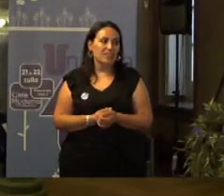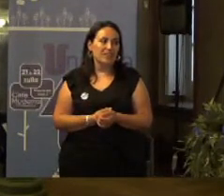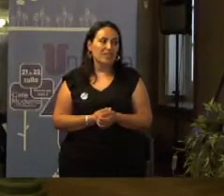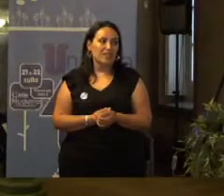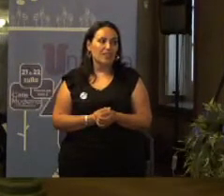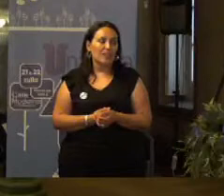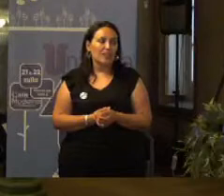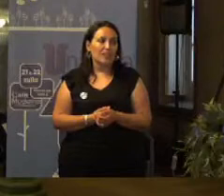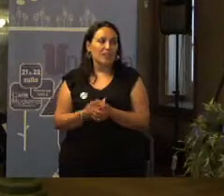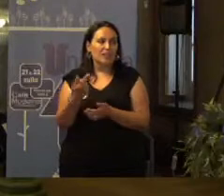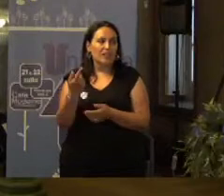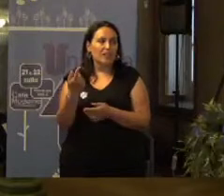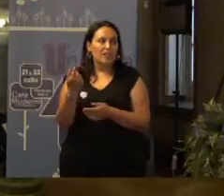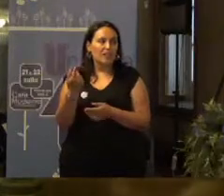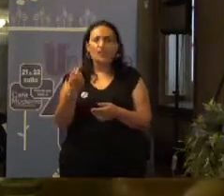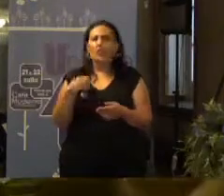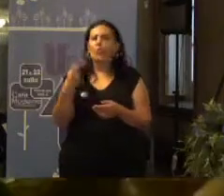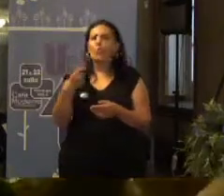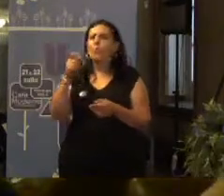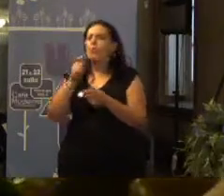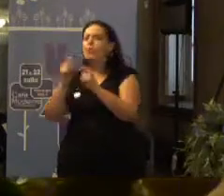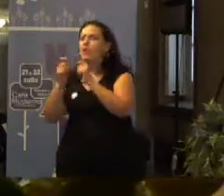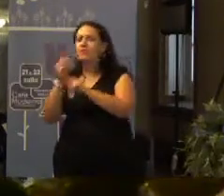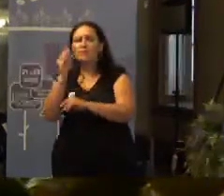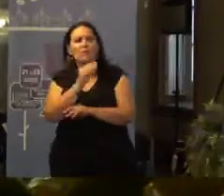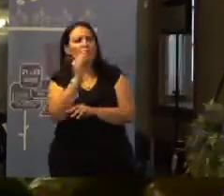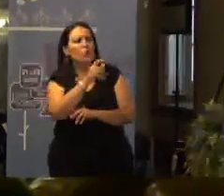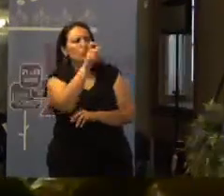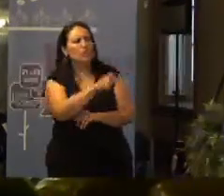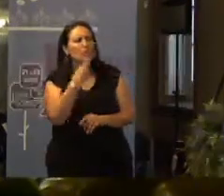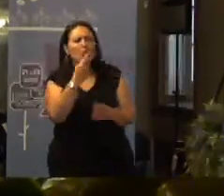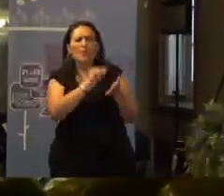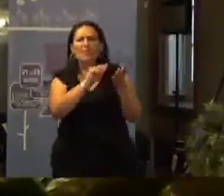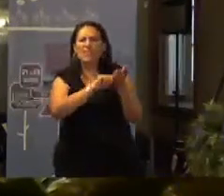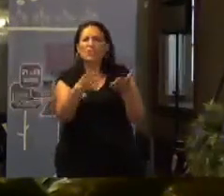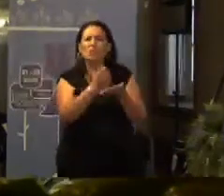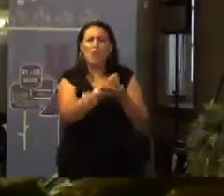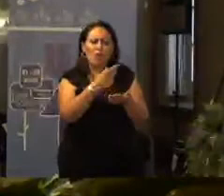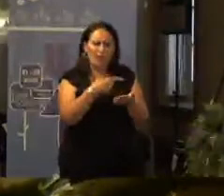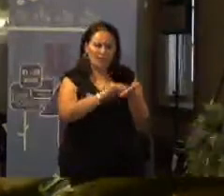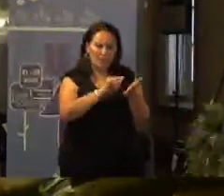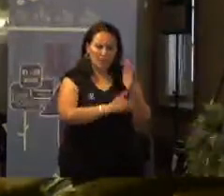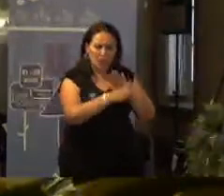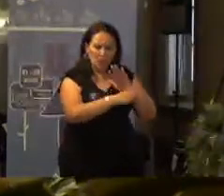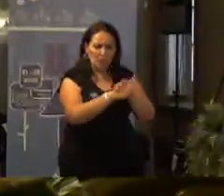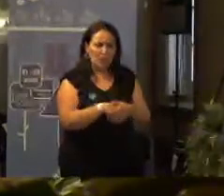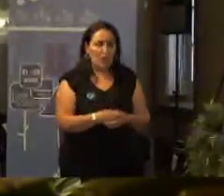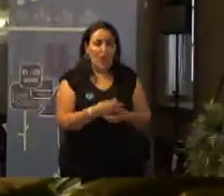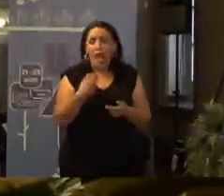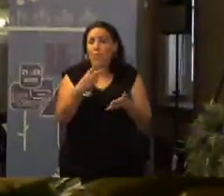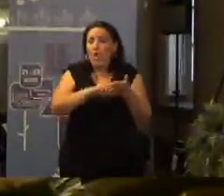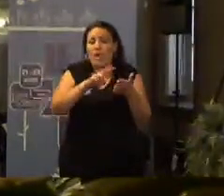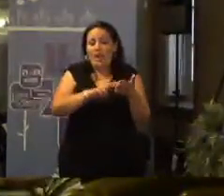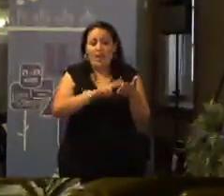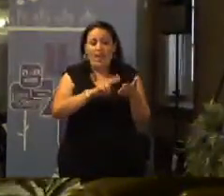falsos, que un periodista tamén lle preguntou al parecido, pero usted sempre dixo que estaba todo escrito, entón como escribiu? Pois como case que ninguén le hai que